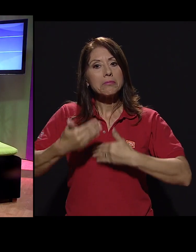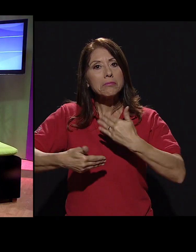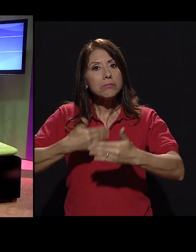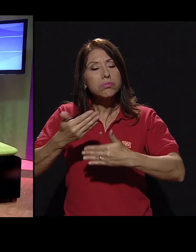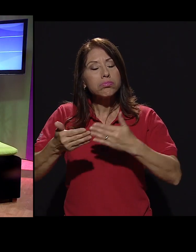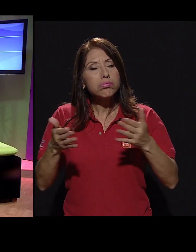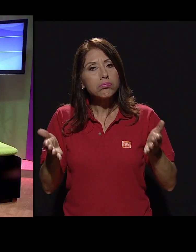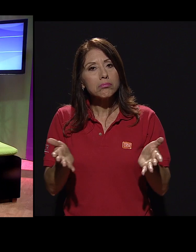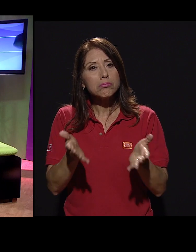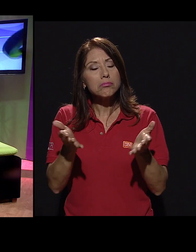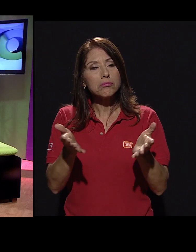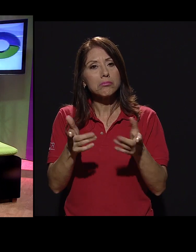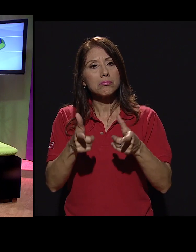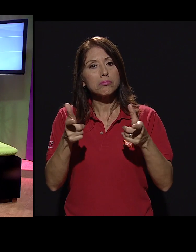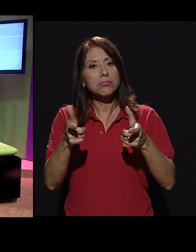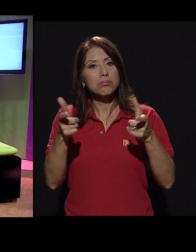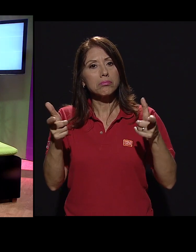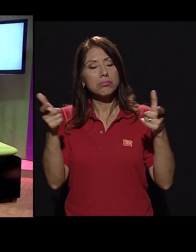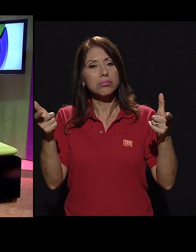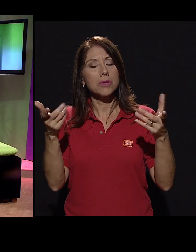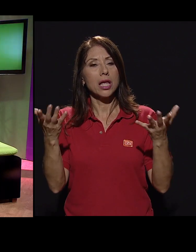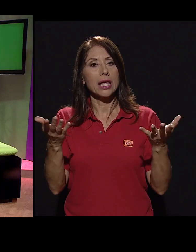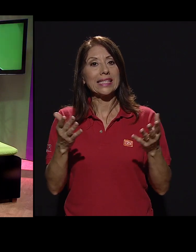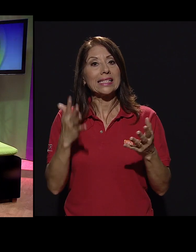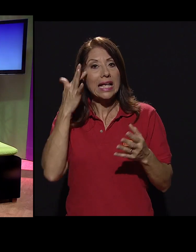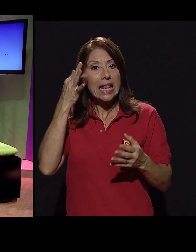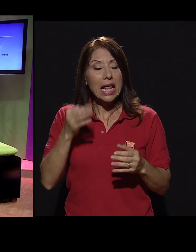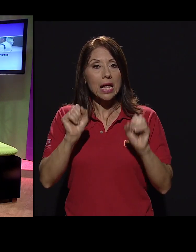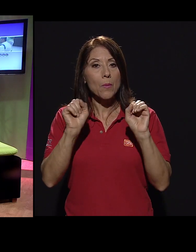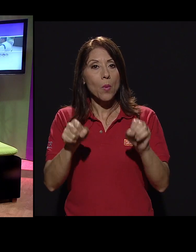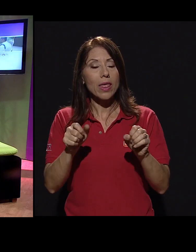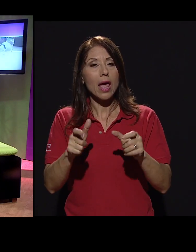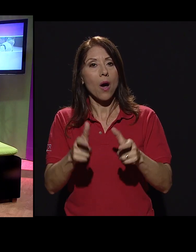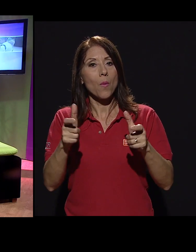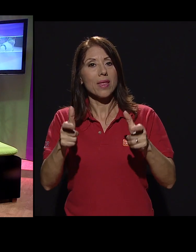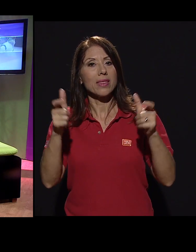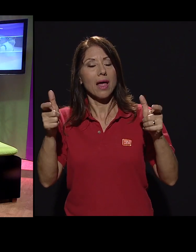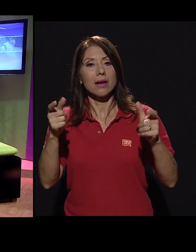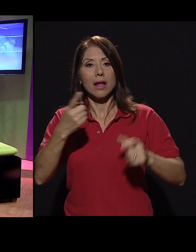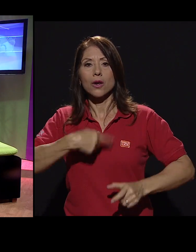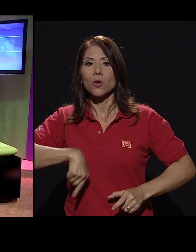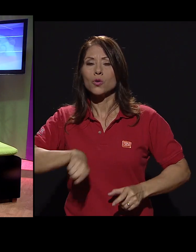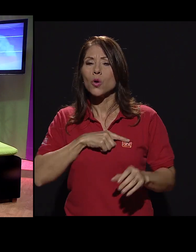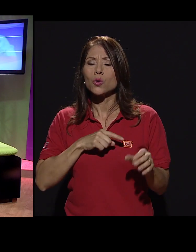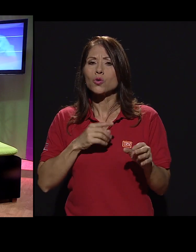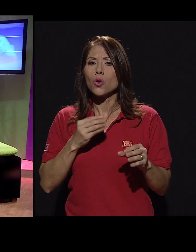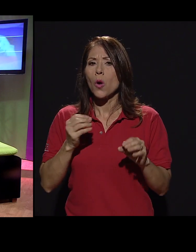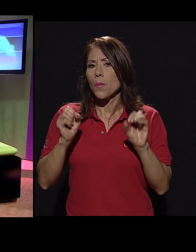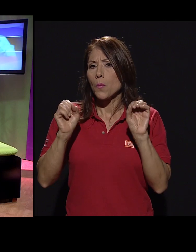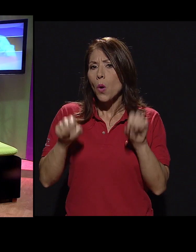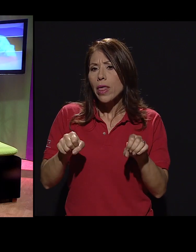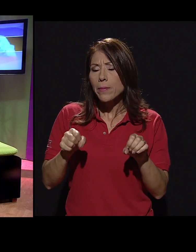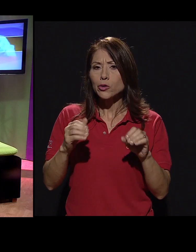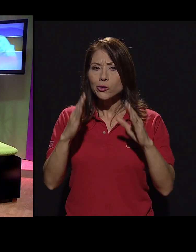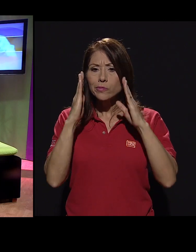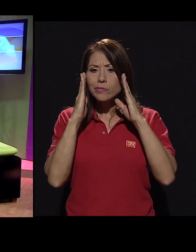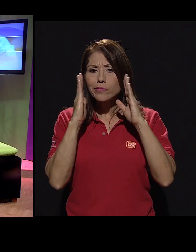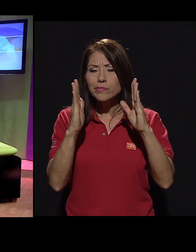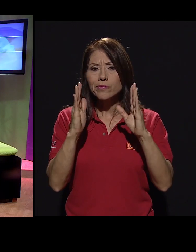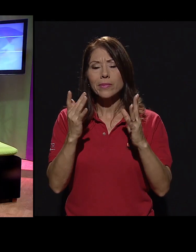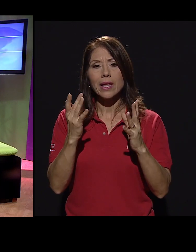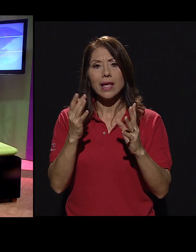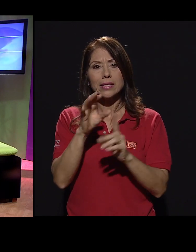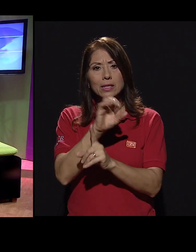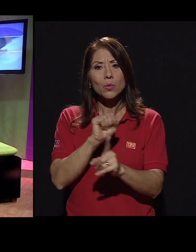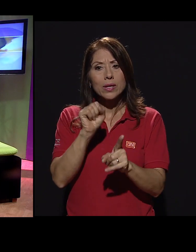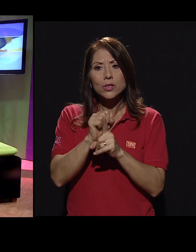incremento La incidencia Y se prevé Que puede aumentar Cómo podemos ir Subsanando Esas previsiones